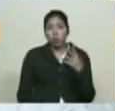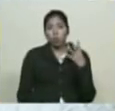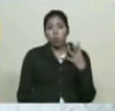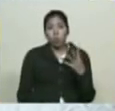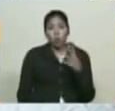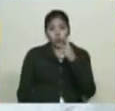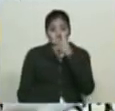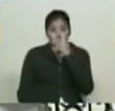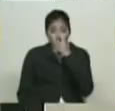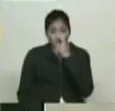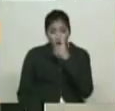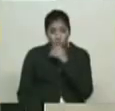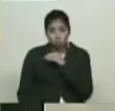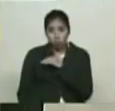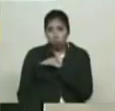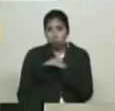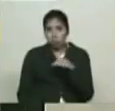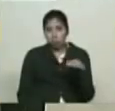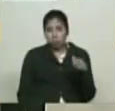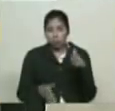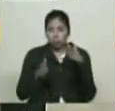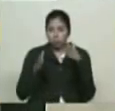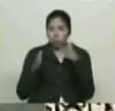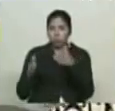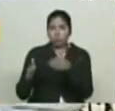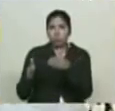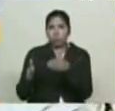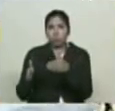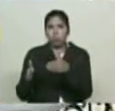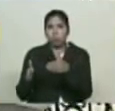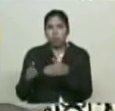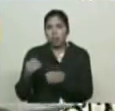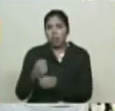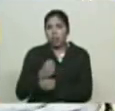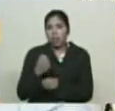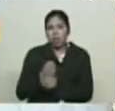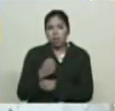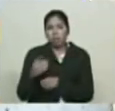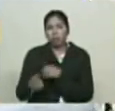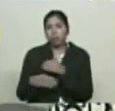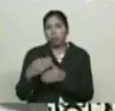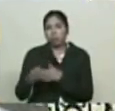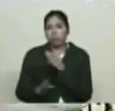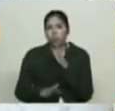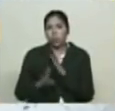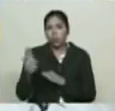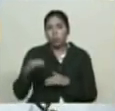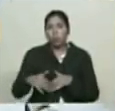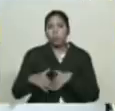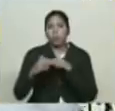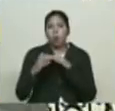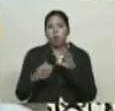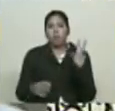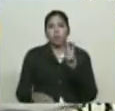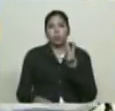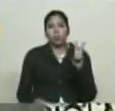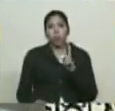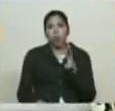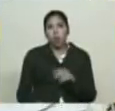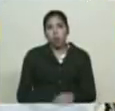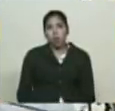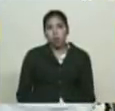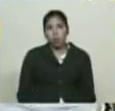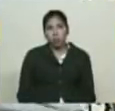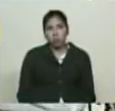4 años, por lo menos, para dedicarnos por entero al trabajo de la prosperidad económica, de la recuperación del país, del